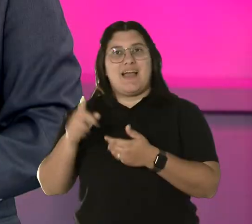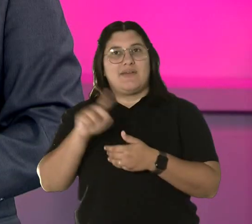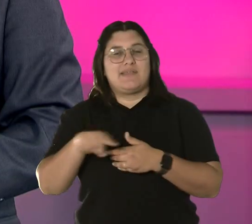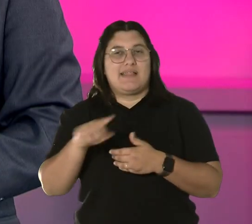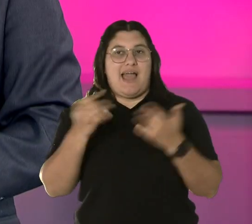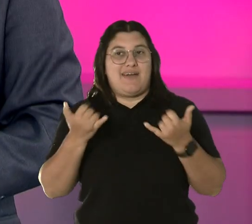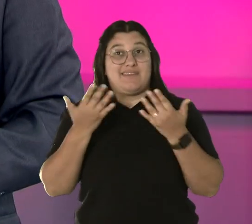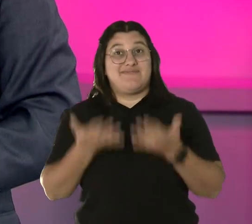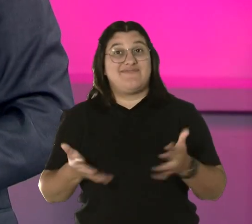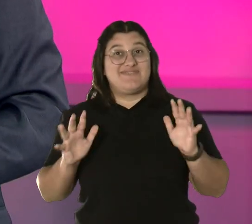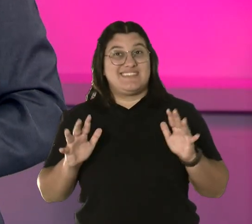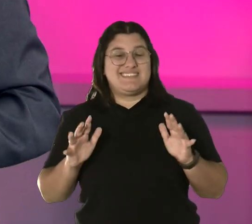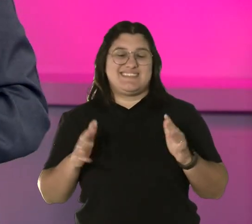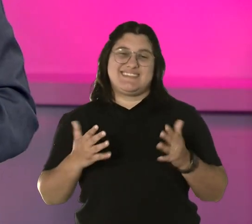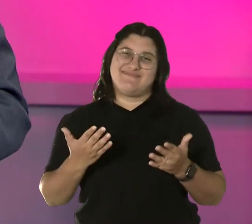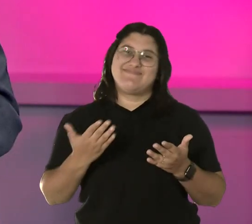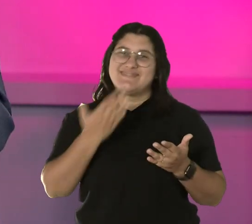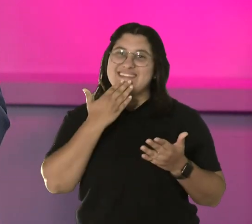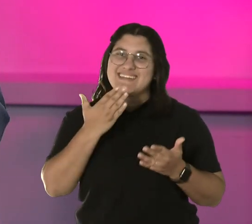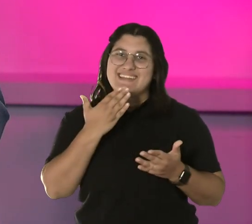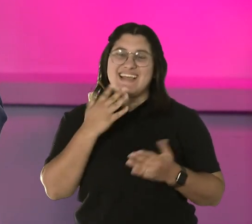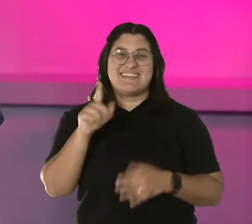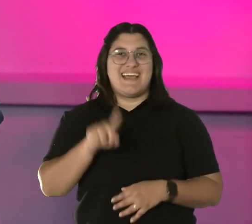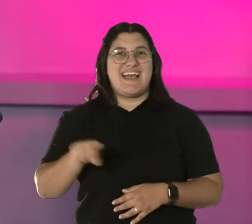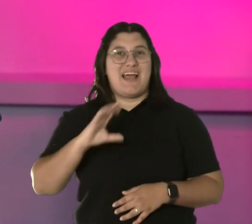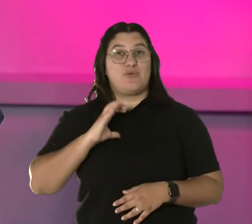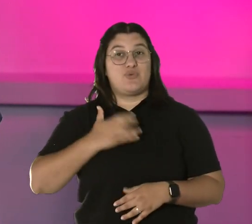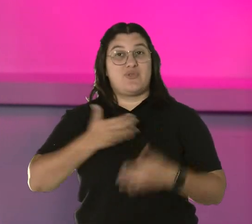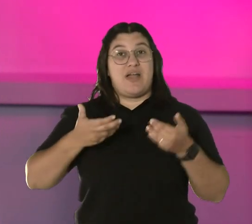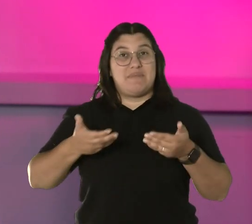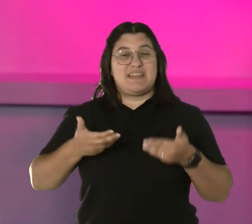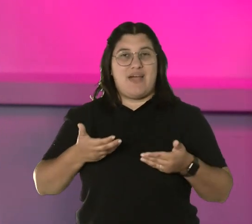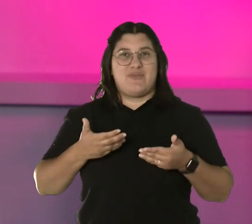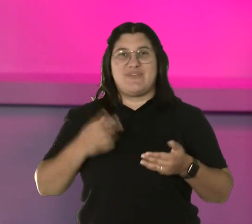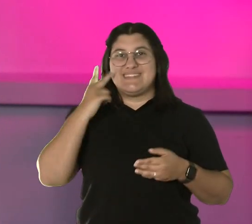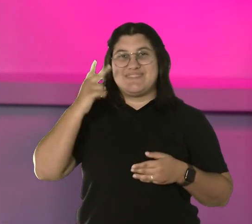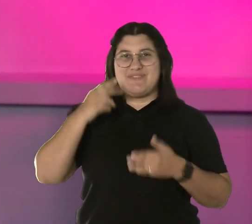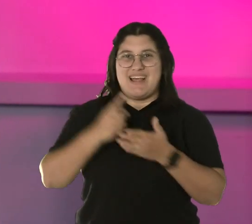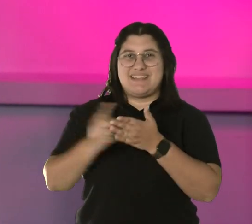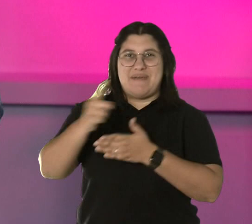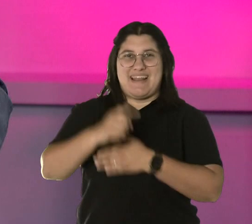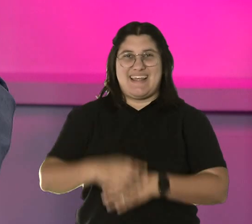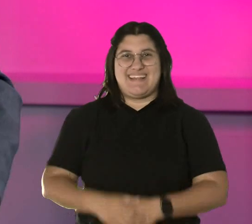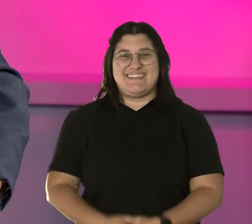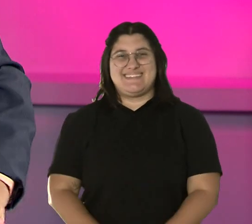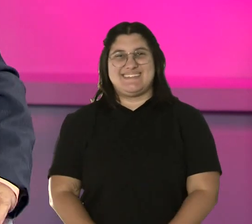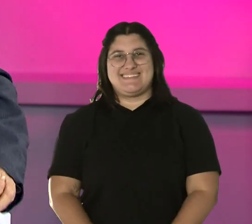finalizamos, no sin antes, una vez más, agradecer a nuestros invitados. Les esperamos la próxima semana.